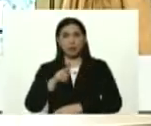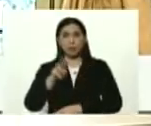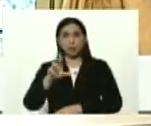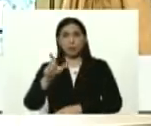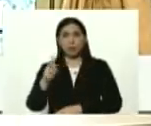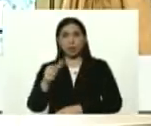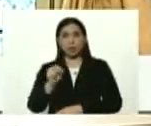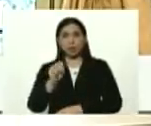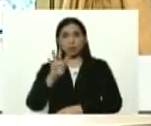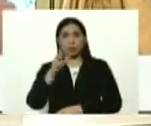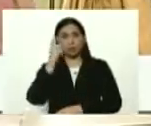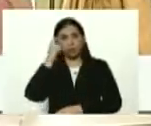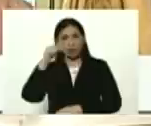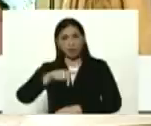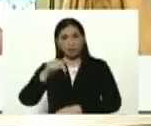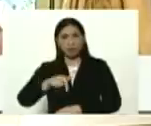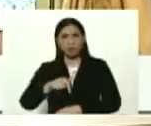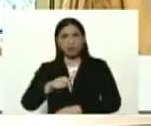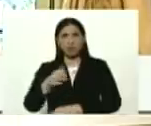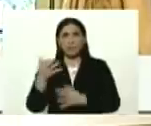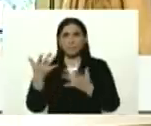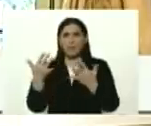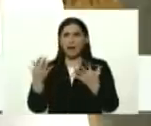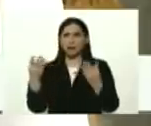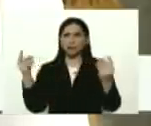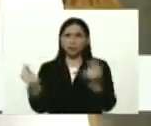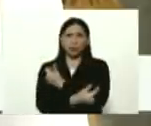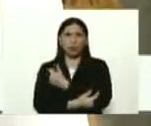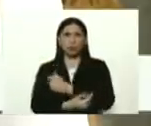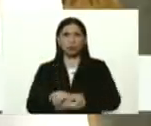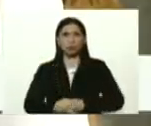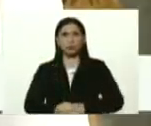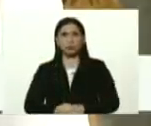cuatro días, así, en las manos se nos fueron.